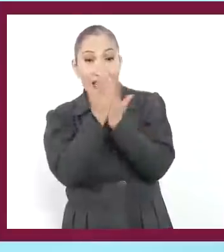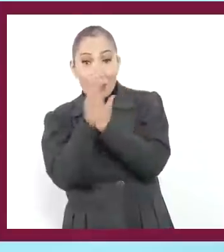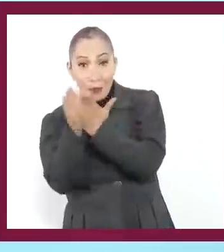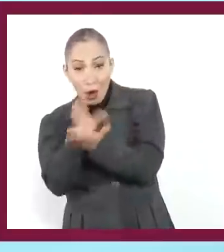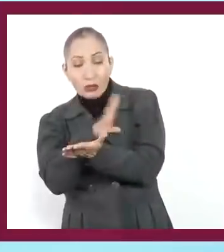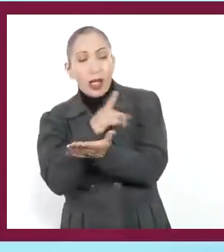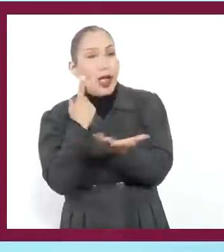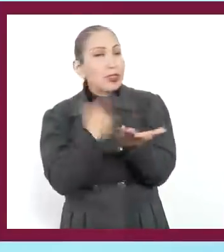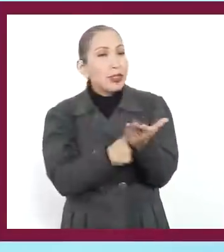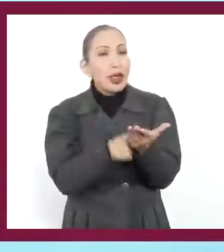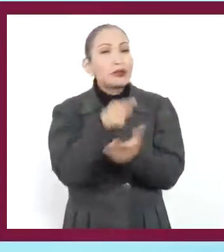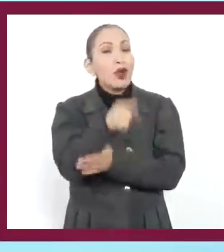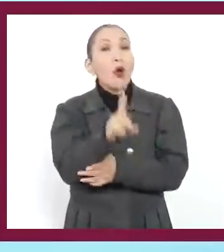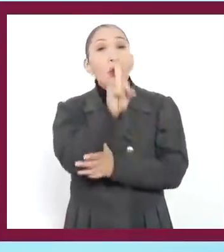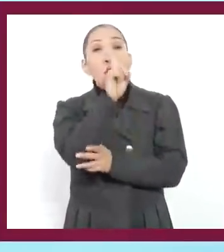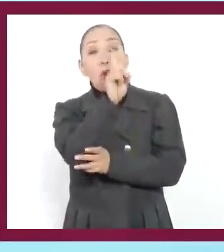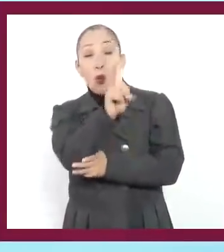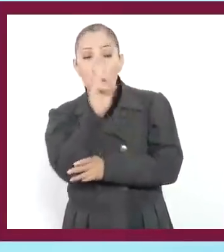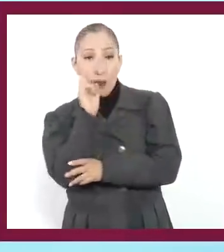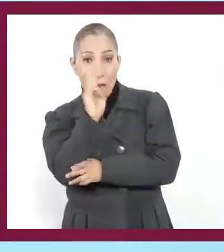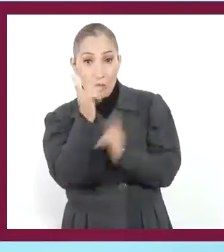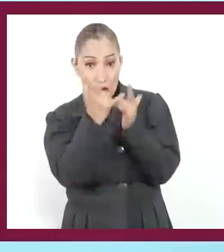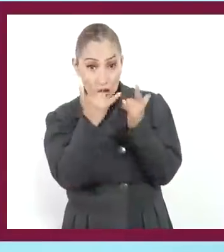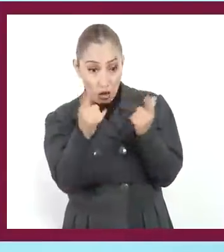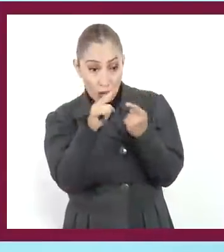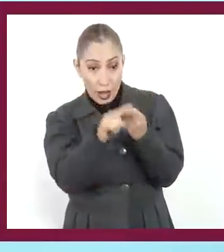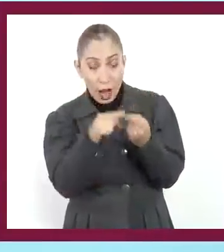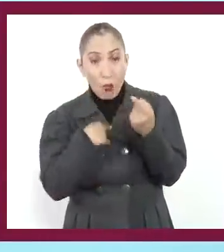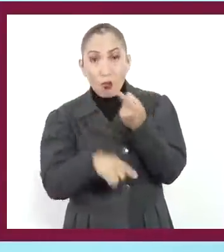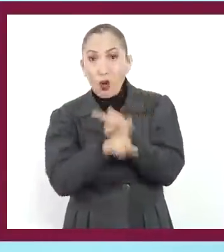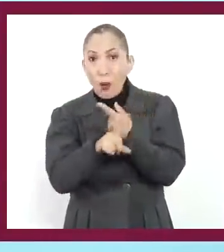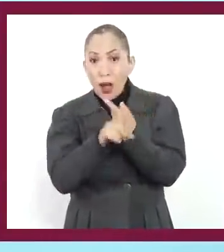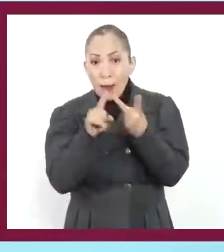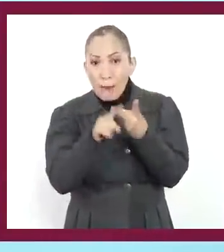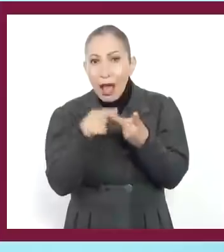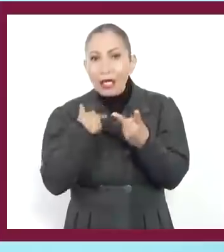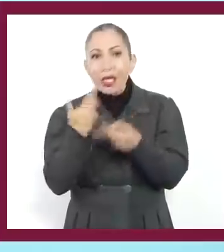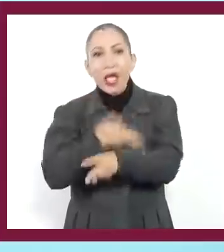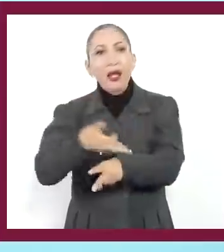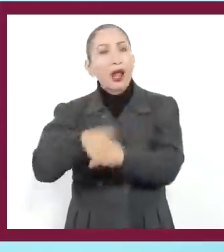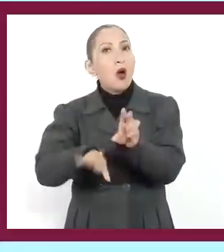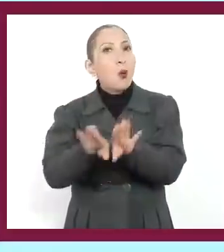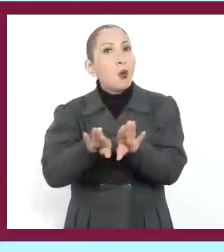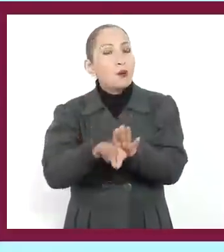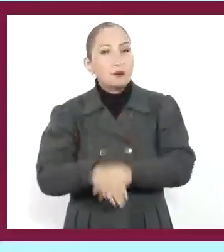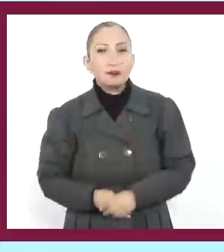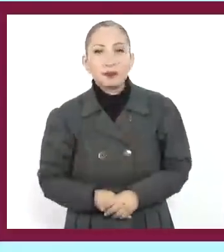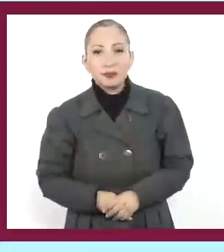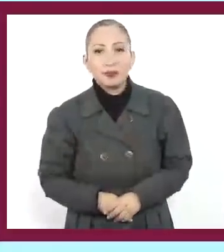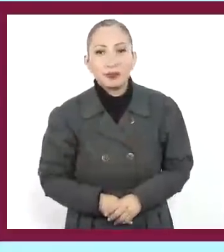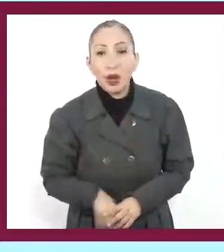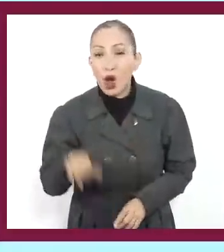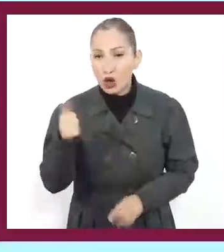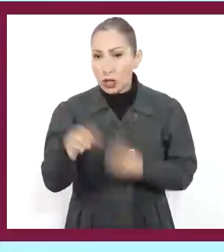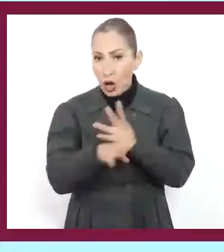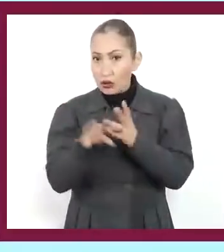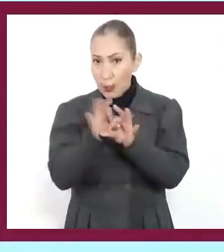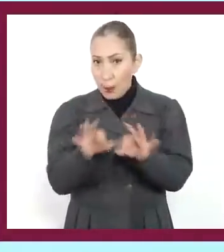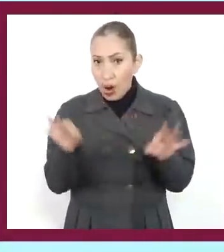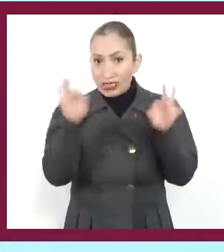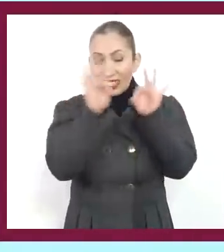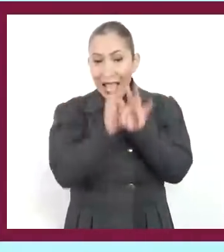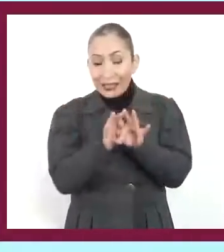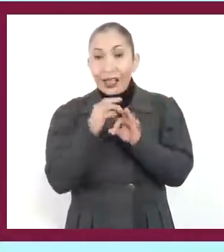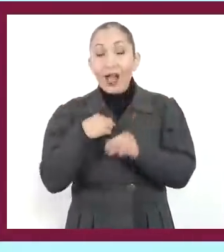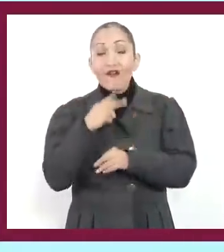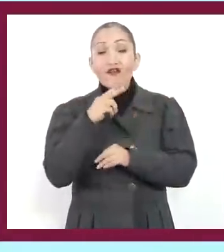está compuesta por una situación, un conflicto y una resolución. Otro elemento importante